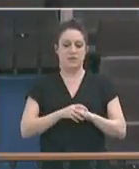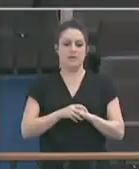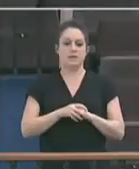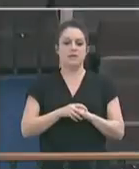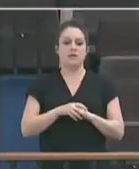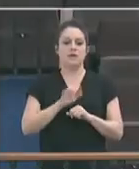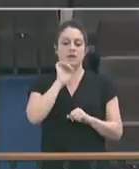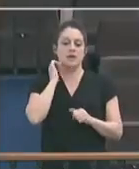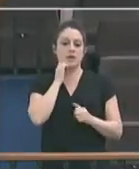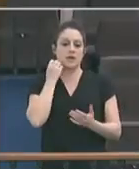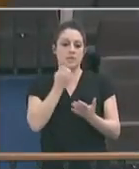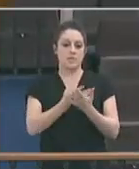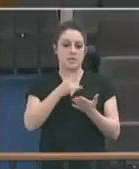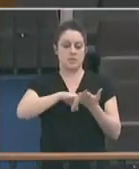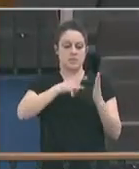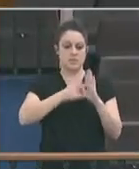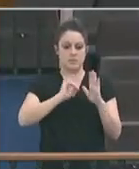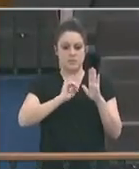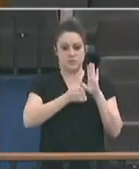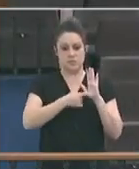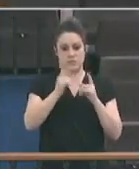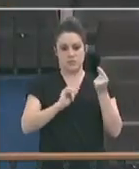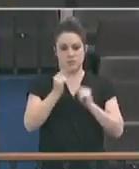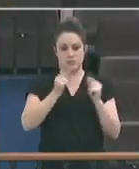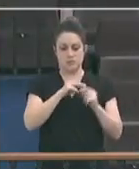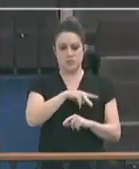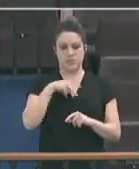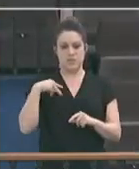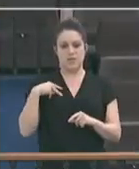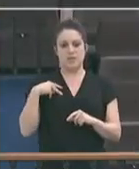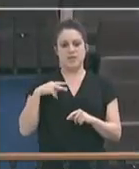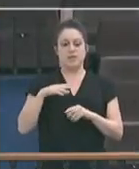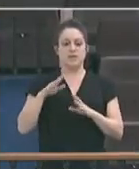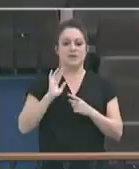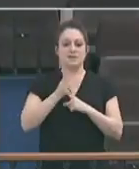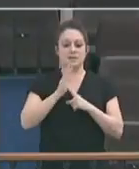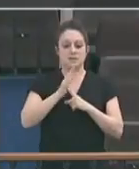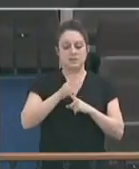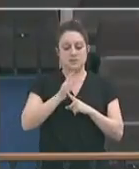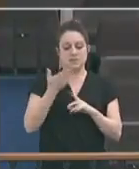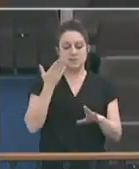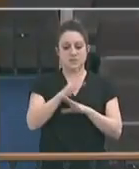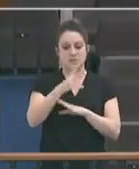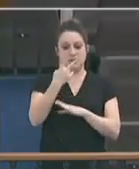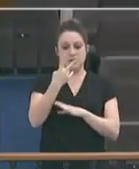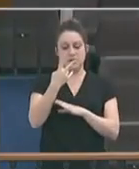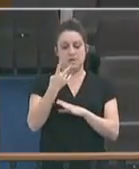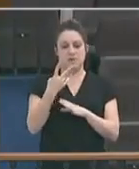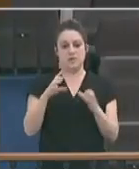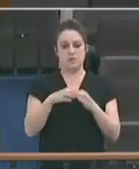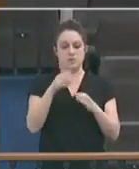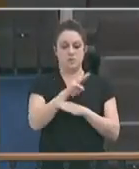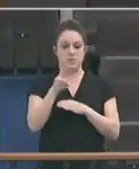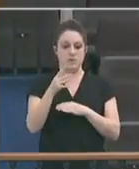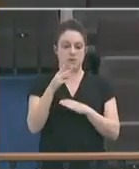al proyecto de ley de presupuestos generales de la Junta de Comunidades de Castilla-La Mancha para 2020, presentada por el Grupo Parlamentario Popular. Les